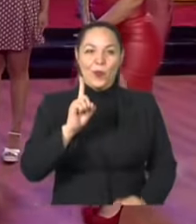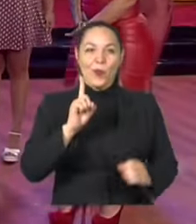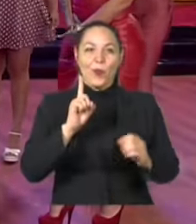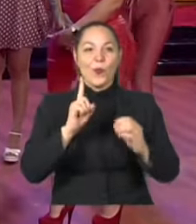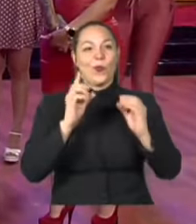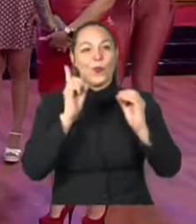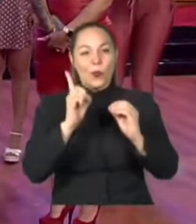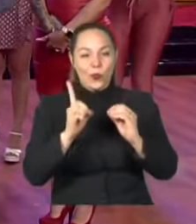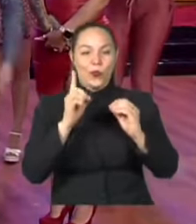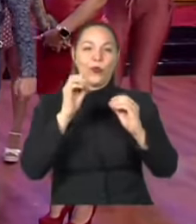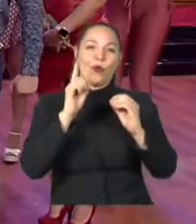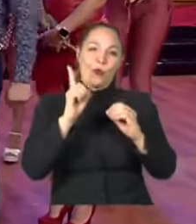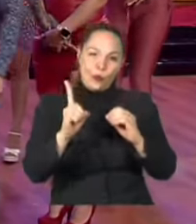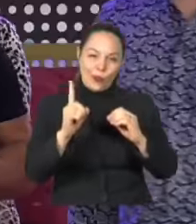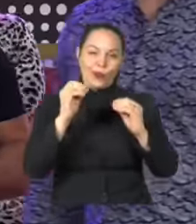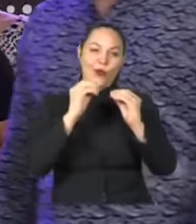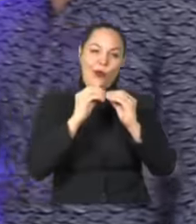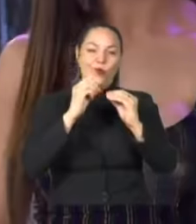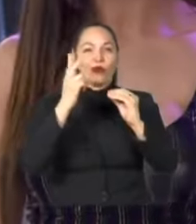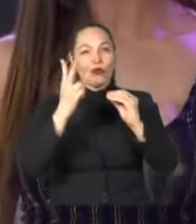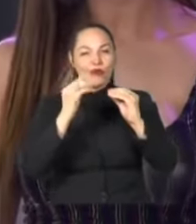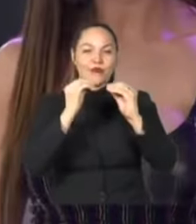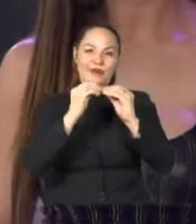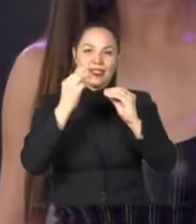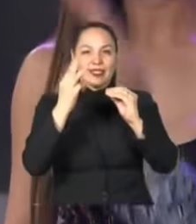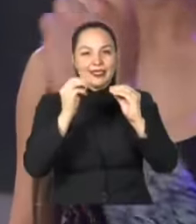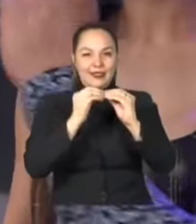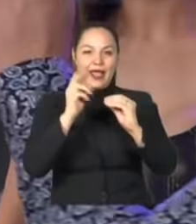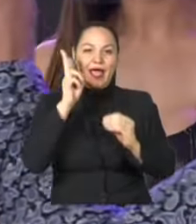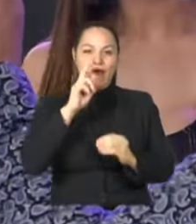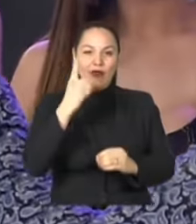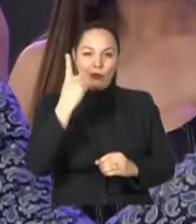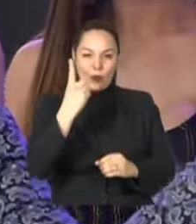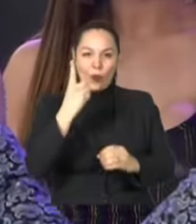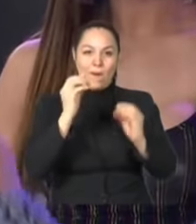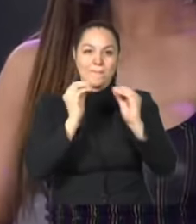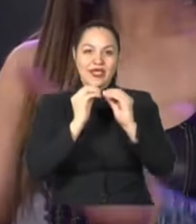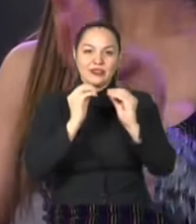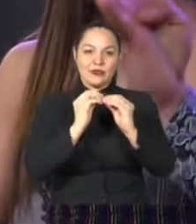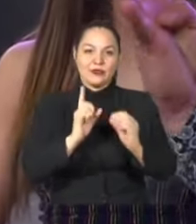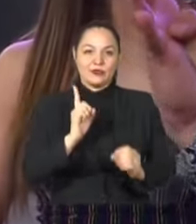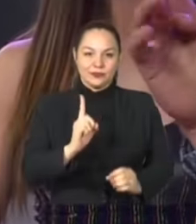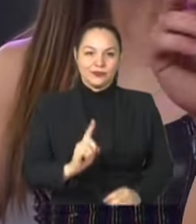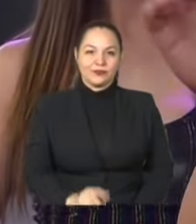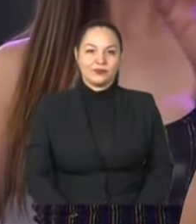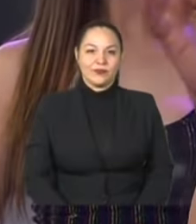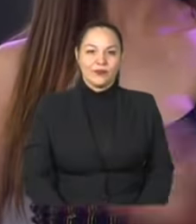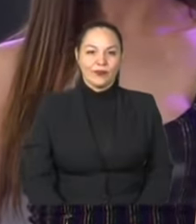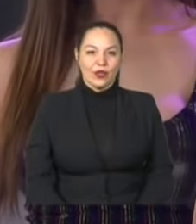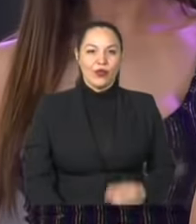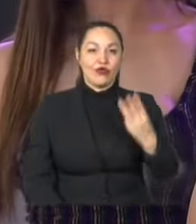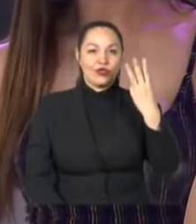Uno por uno. Uno por uno. Ahí va el primero. Uno por uno. Tres.